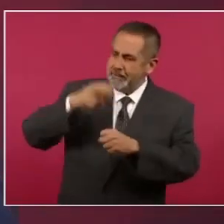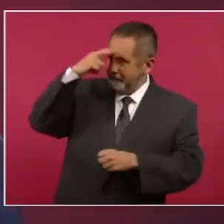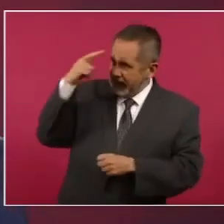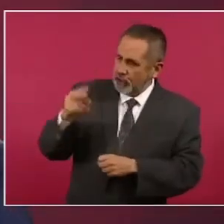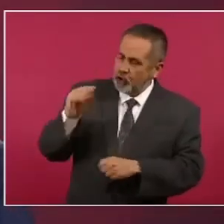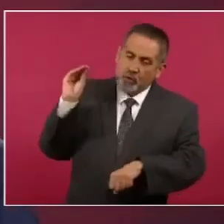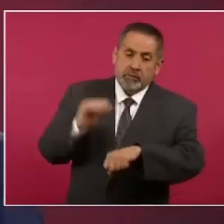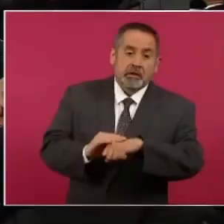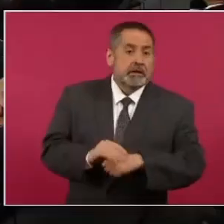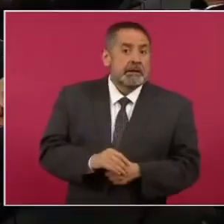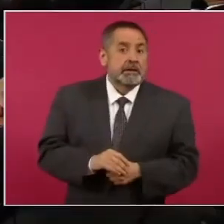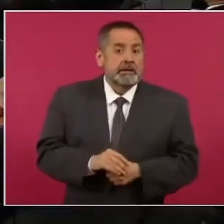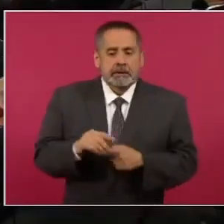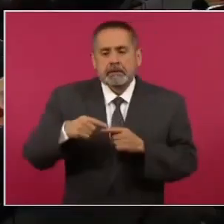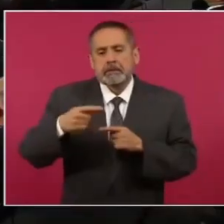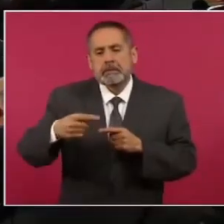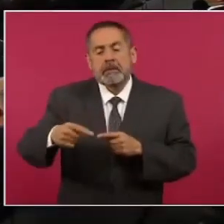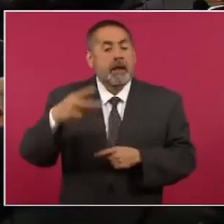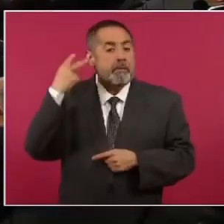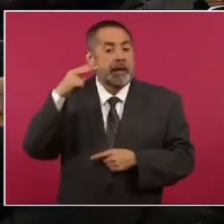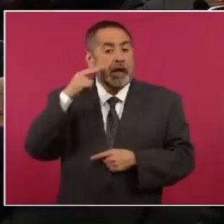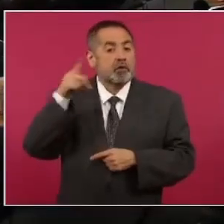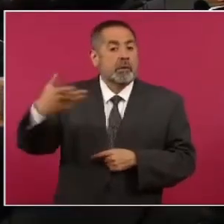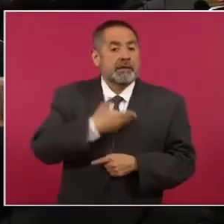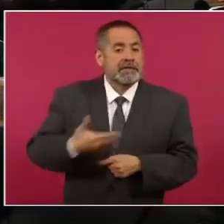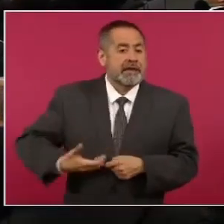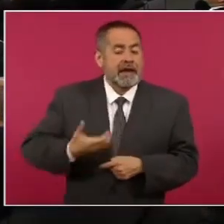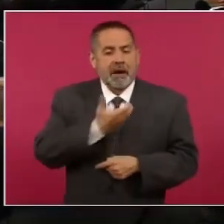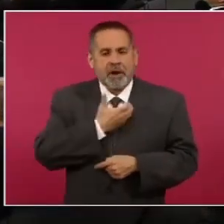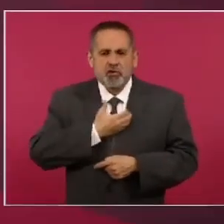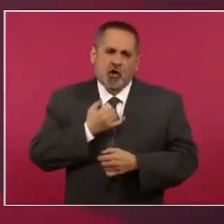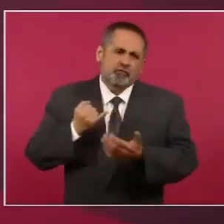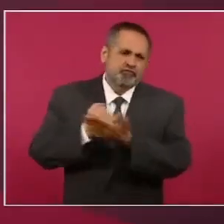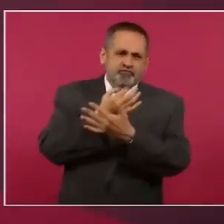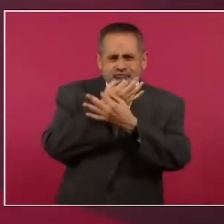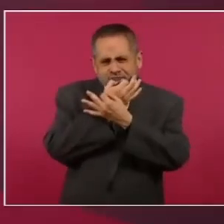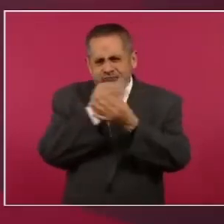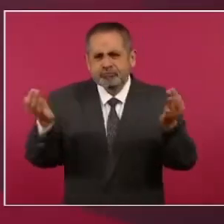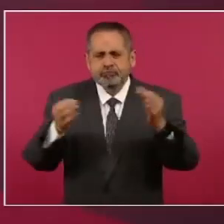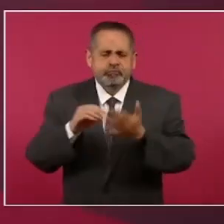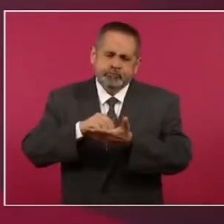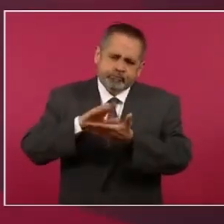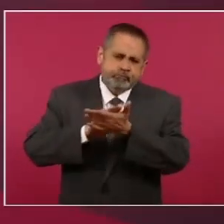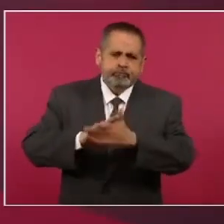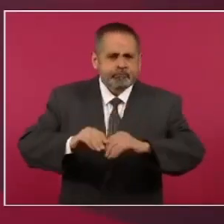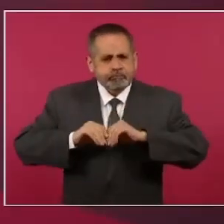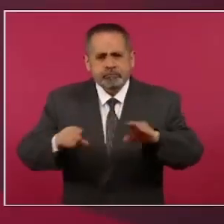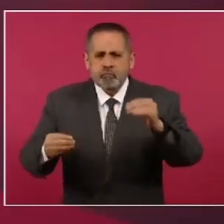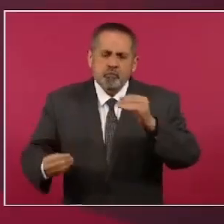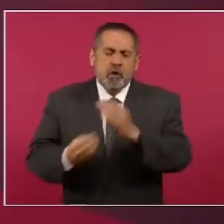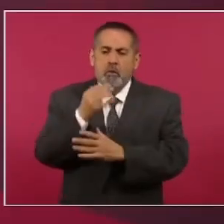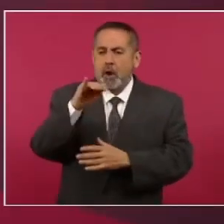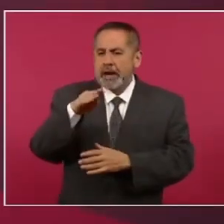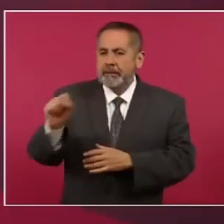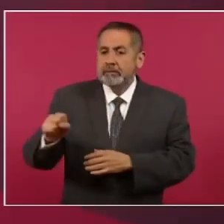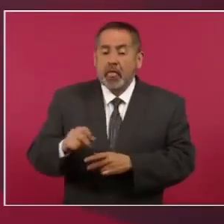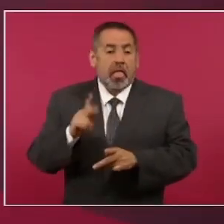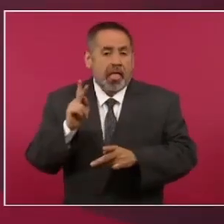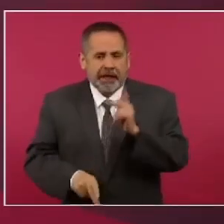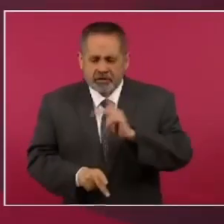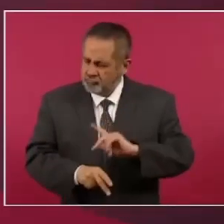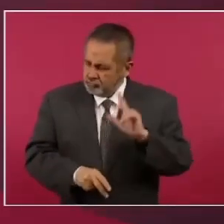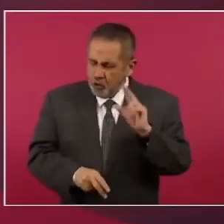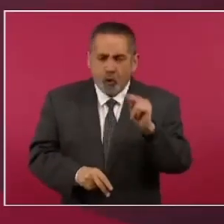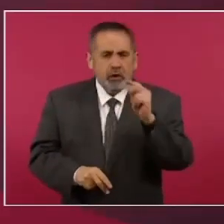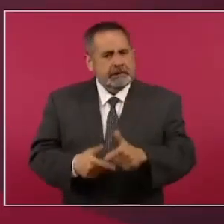Pocas semanas después, de gira por Veracruz, Ávila Camacho declara tajantemente: la aplicación del Seguro Social no se detendrá por ninguna